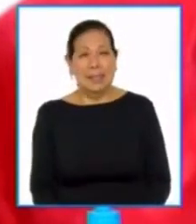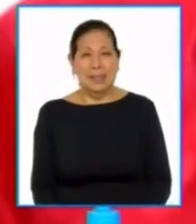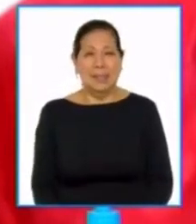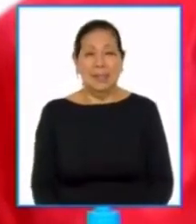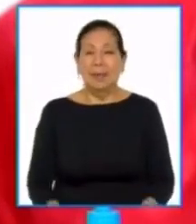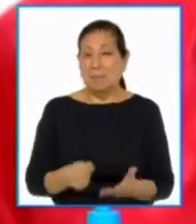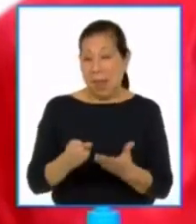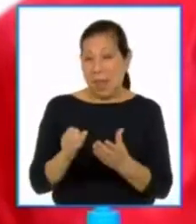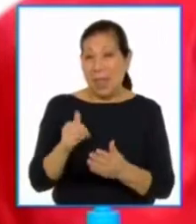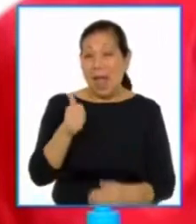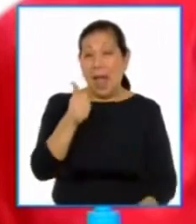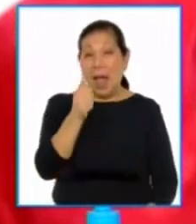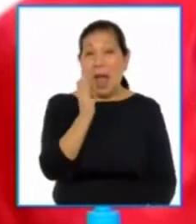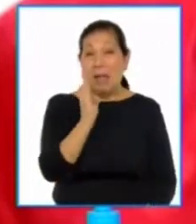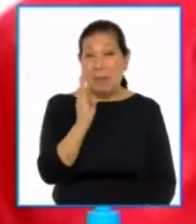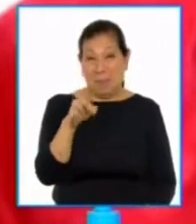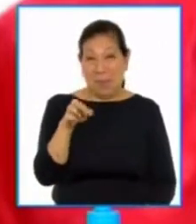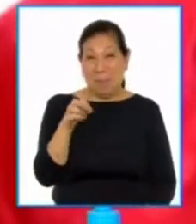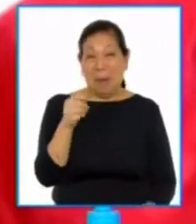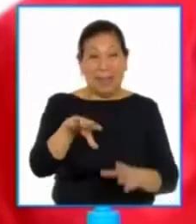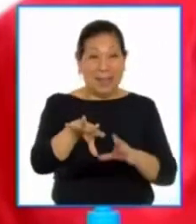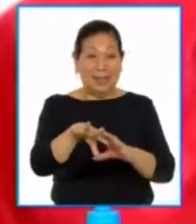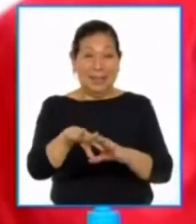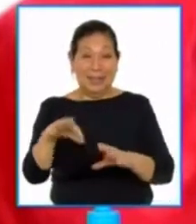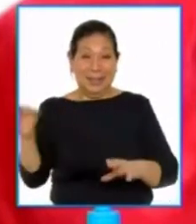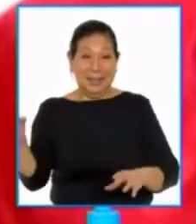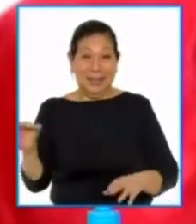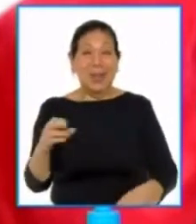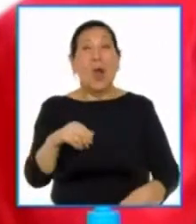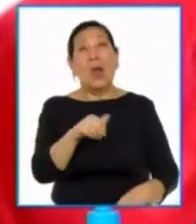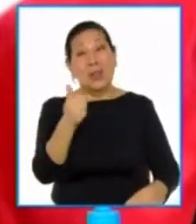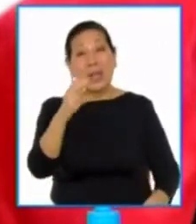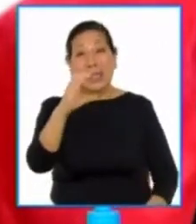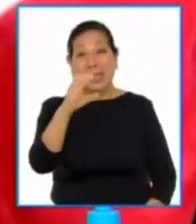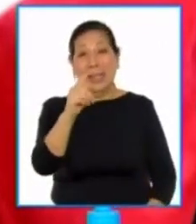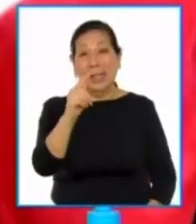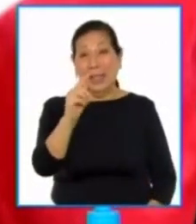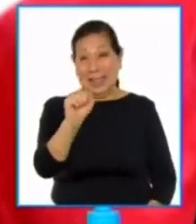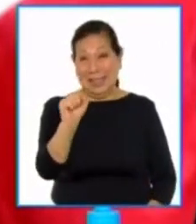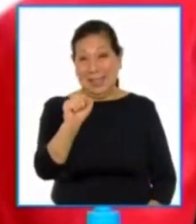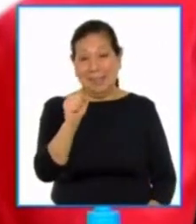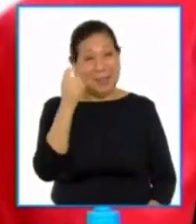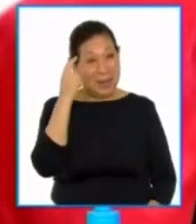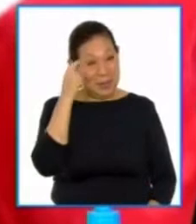el de los retiros de las AFPs y el de retiros de las CTS,